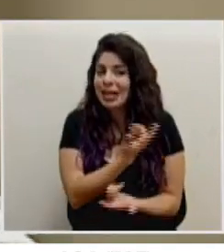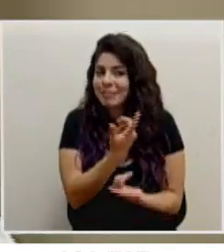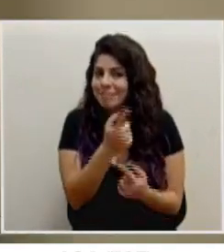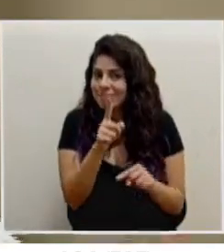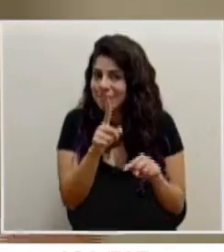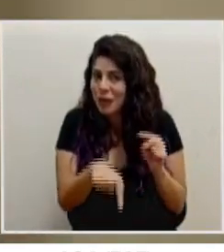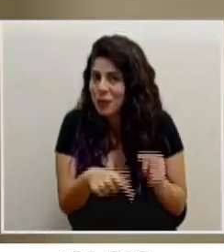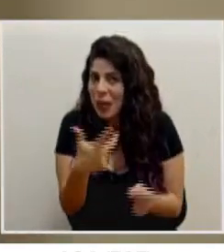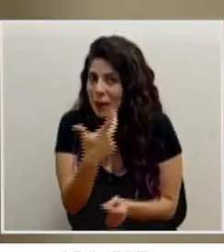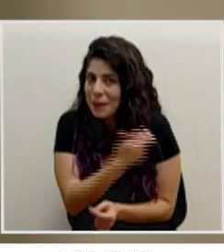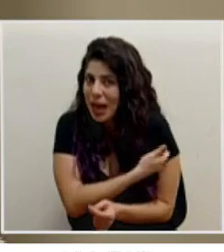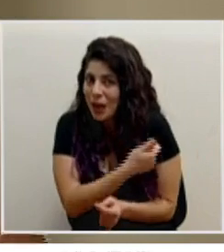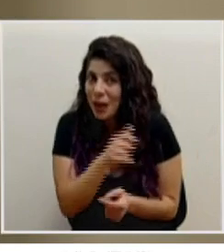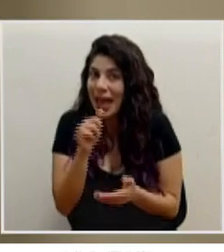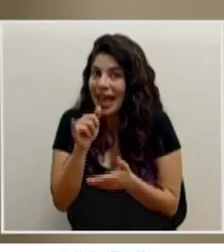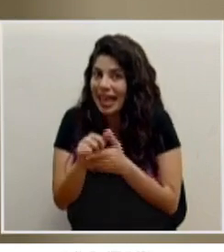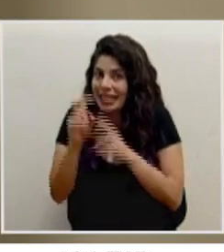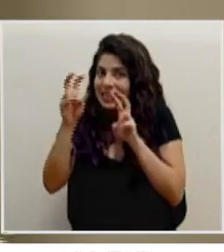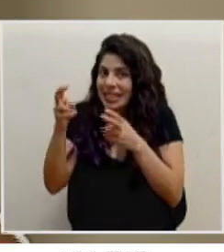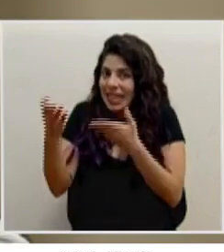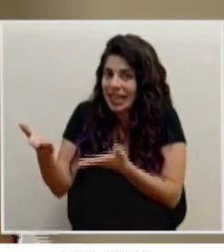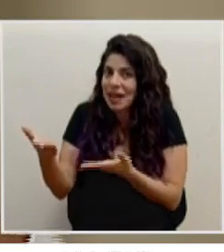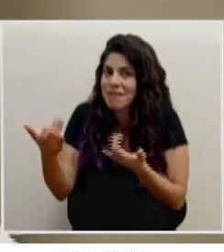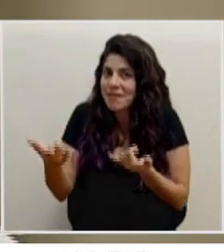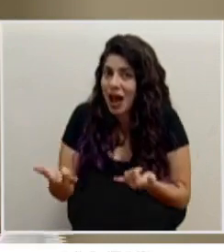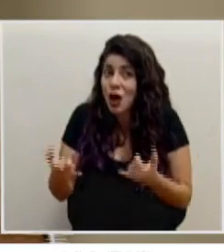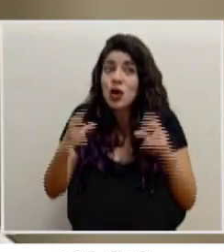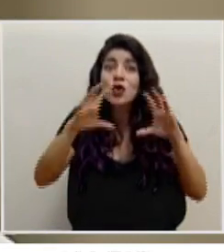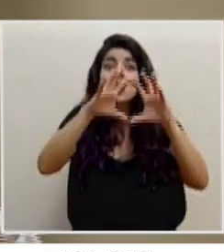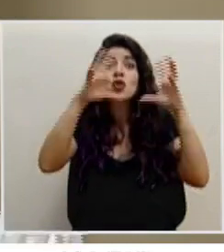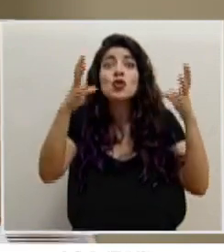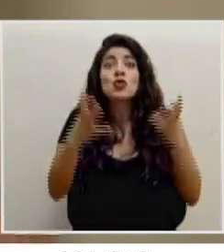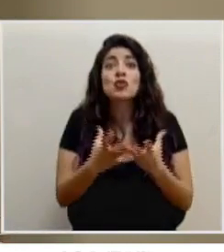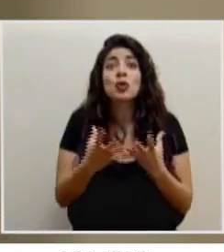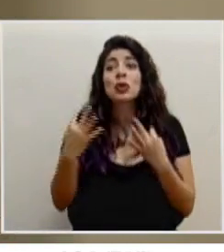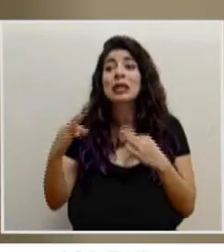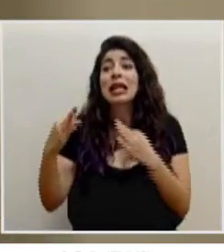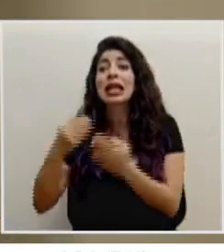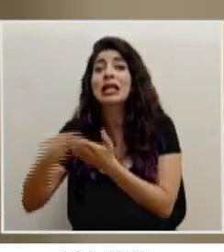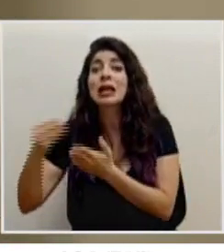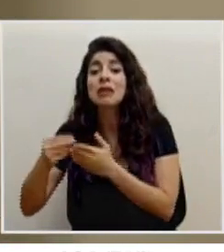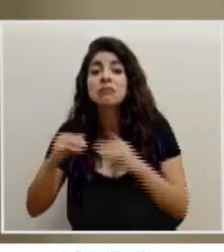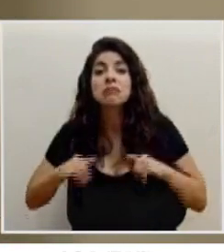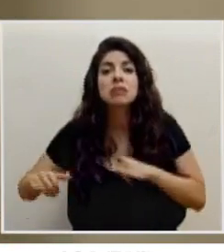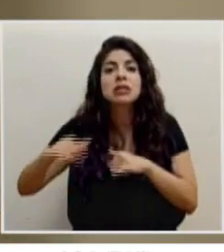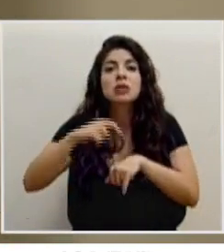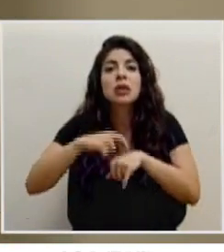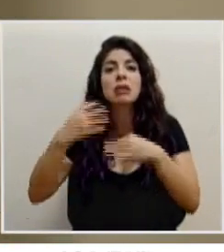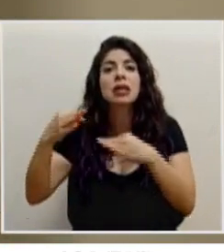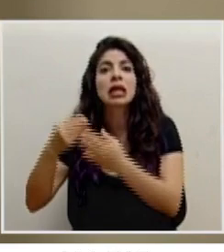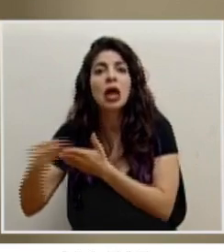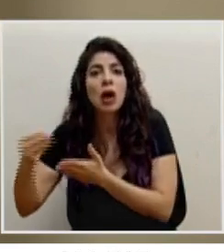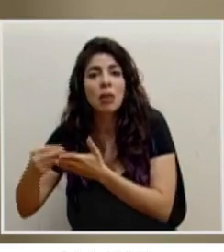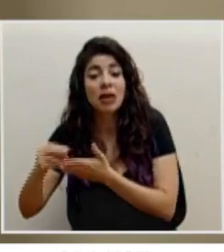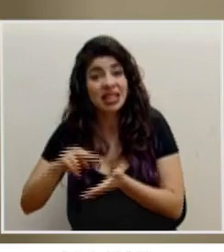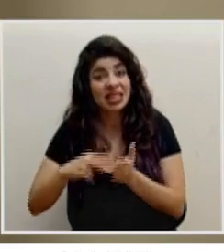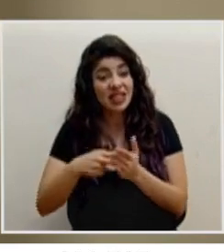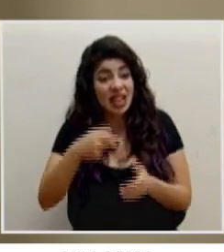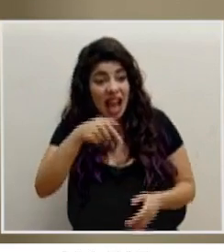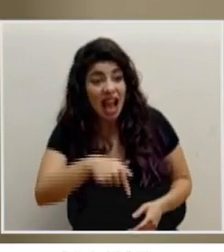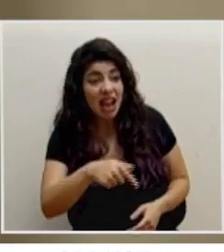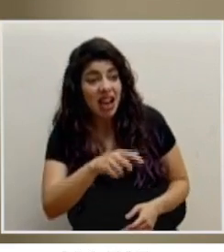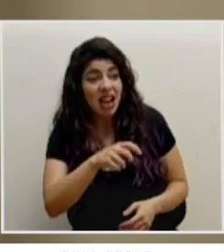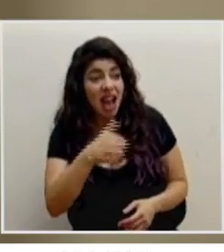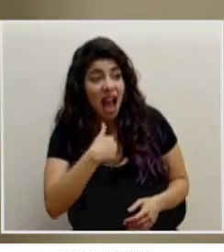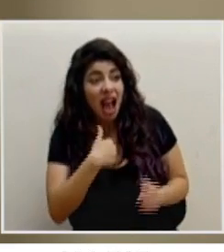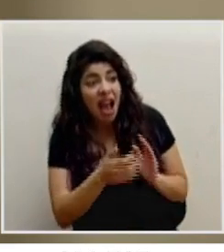vacunar. Ese es el tema ahorita. Y todo el mundo está tratando de conseguir las vacunas al mismo tiempo. No es un tema de capacidad instalada,